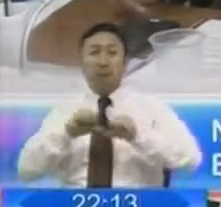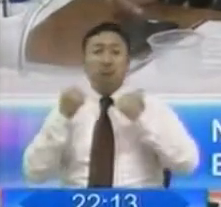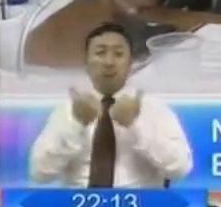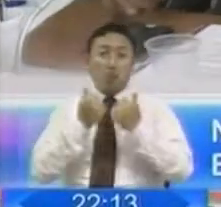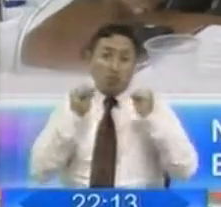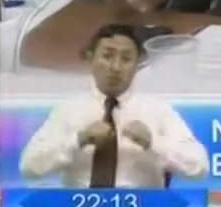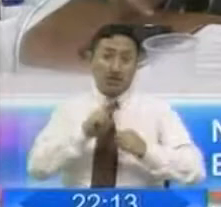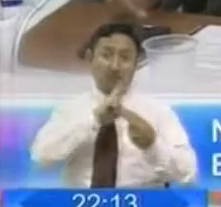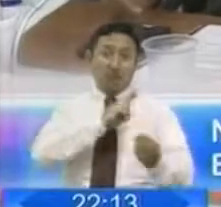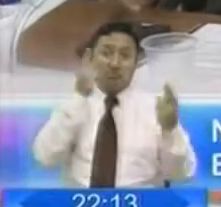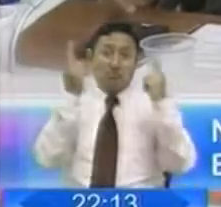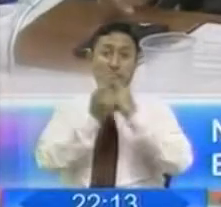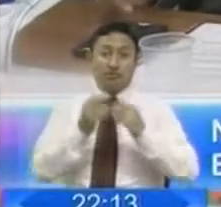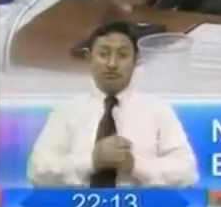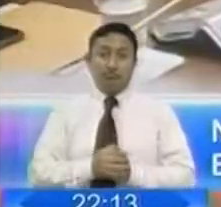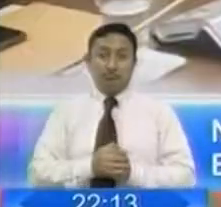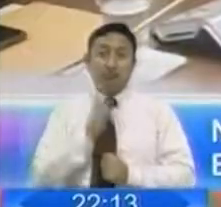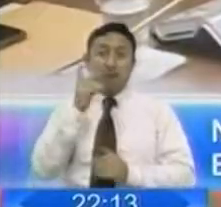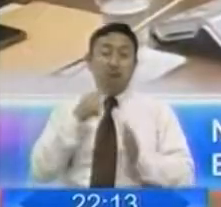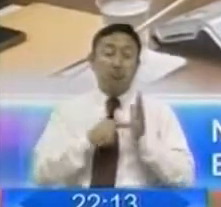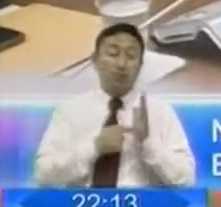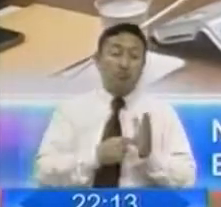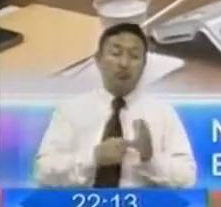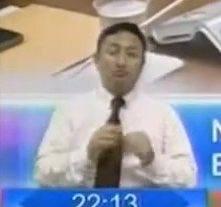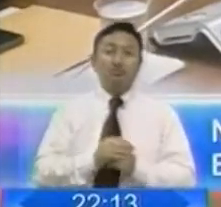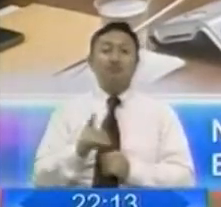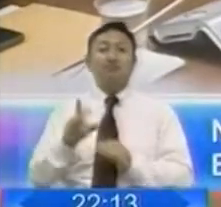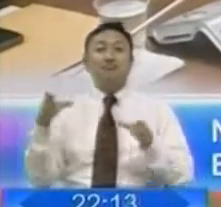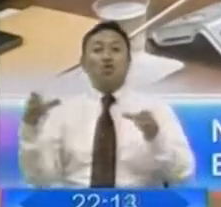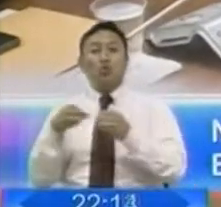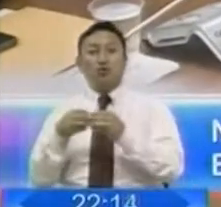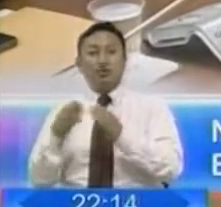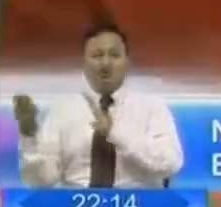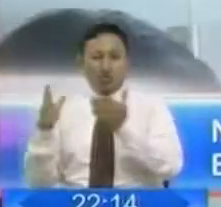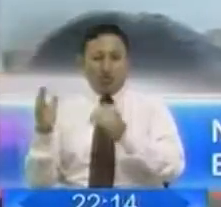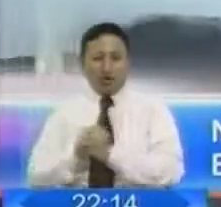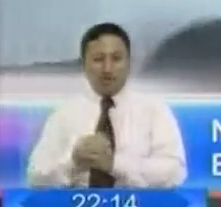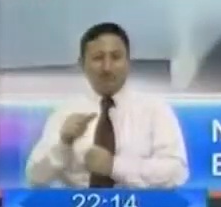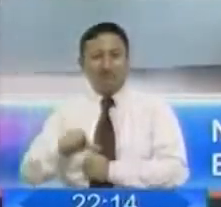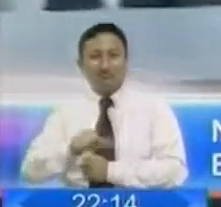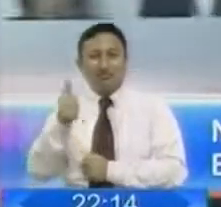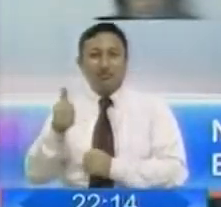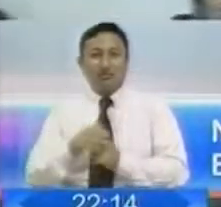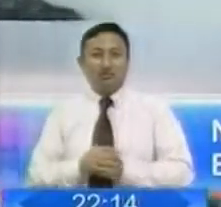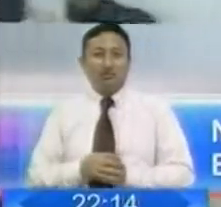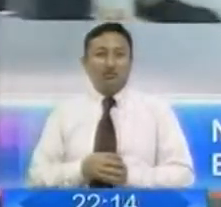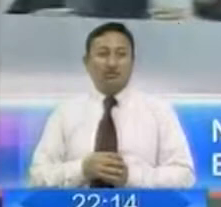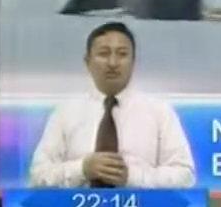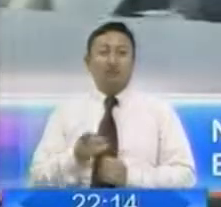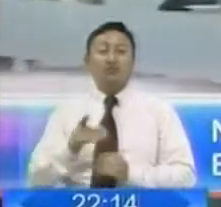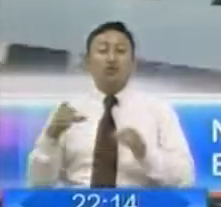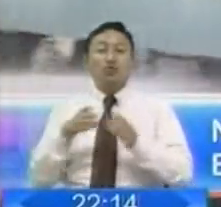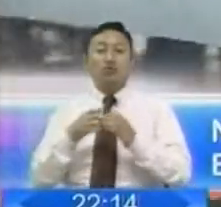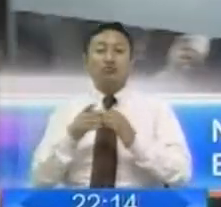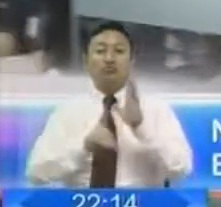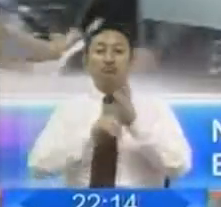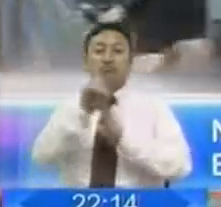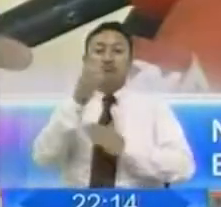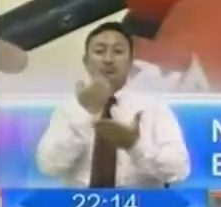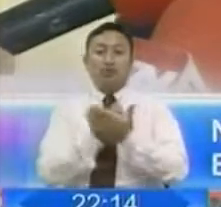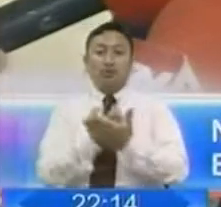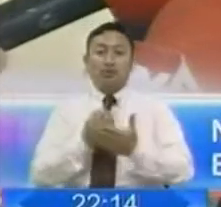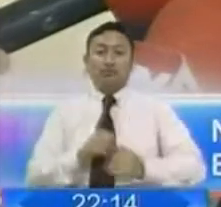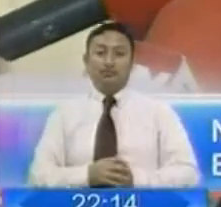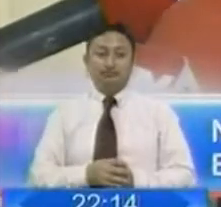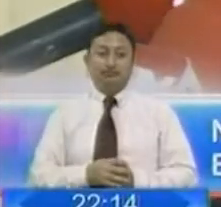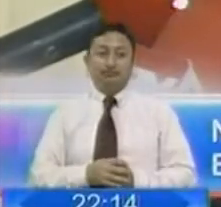trate las reformas. Una de ellas sería crear una comisión ocasional y la otra enviar directamente a la Comisión de Desarrollo Económico. Lo